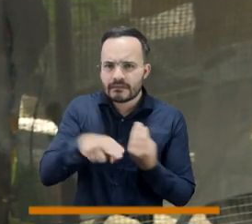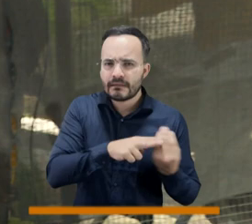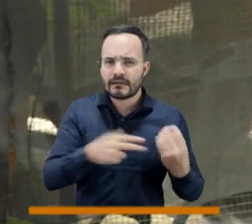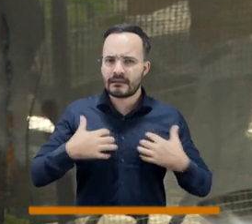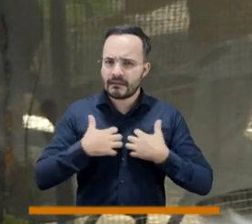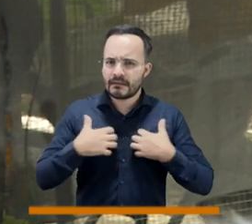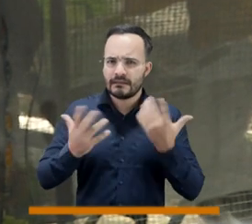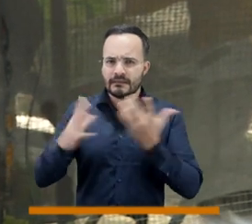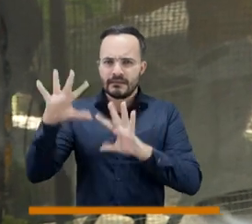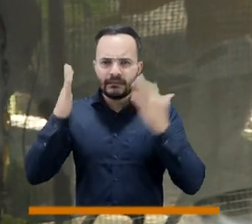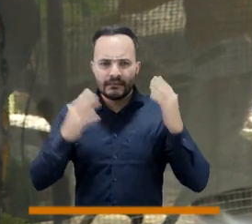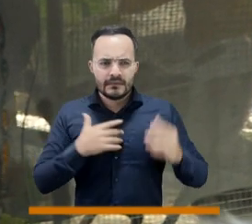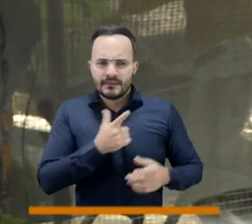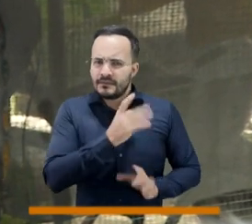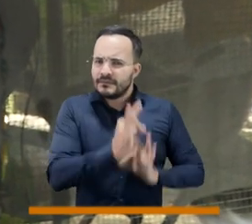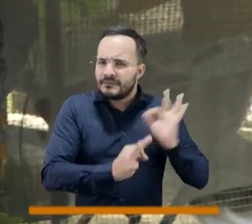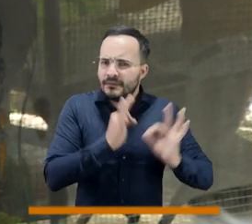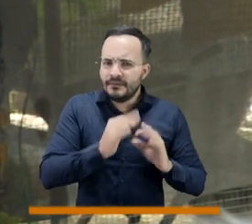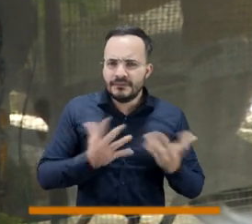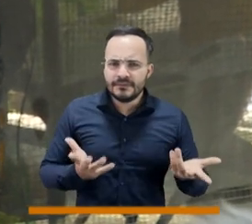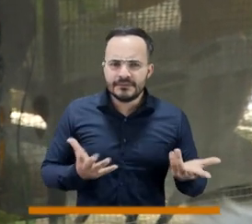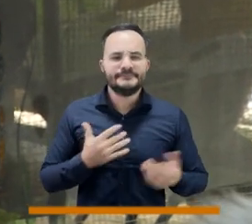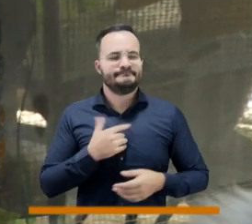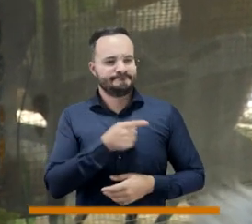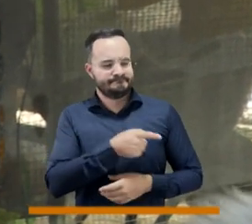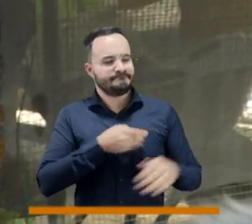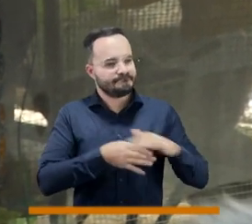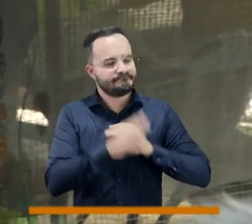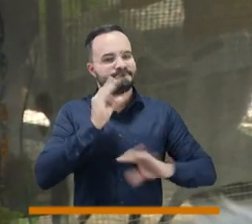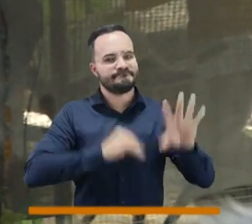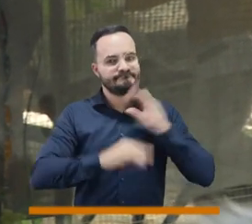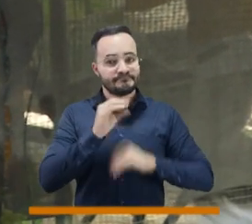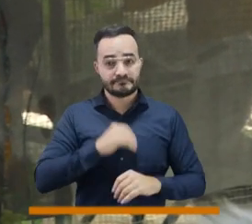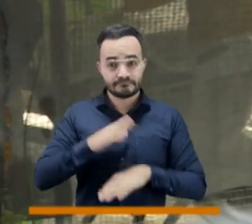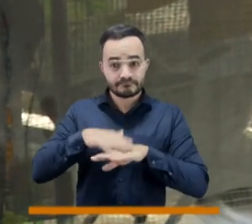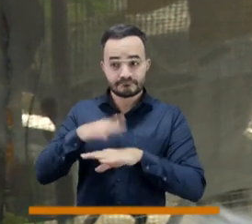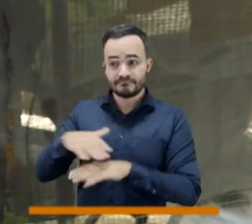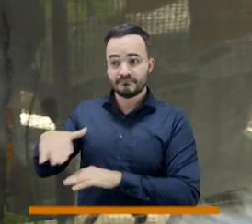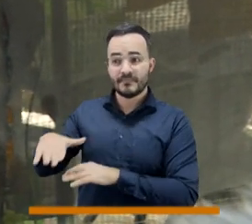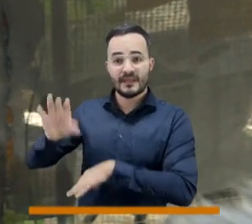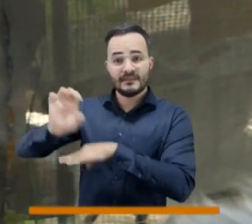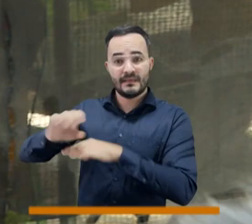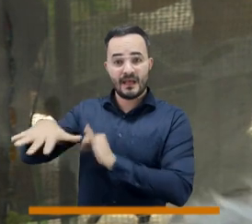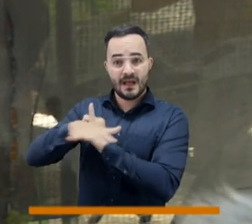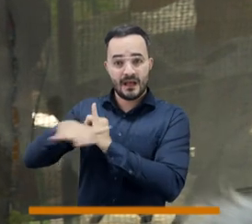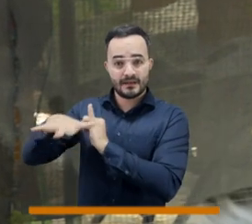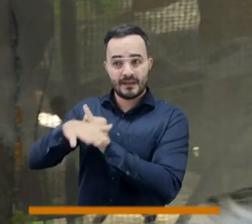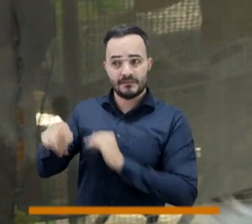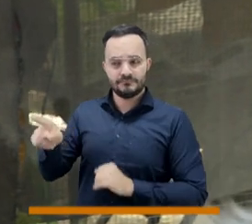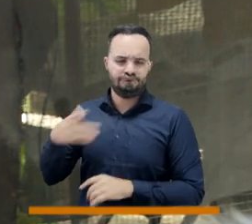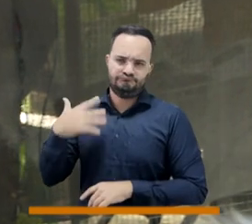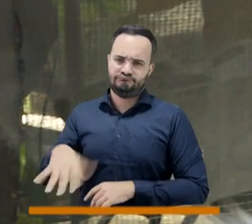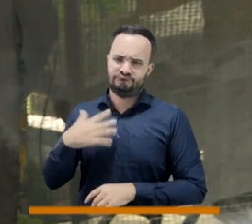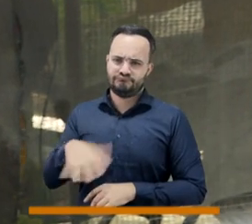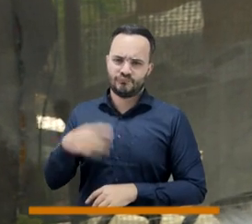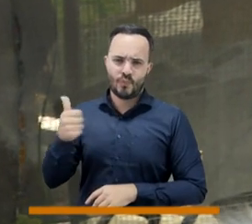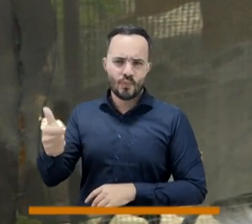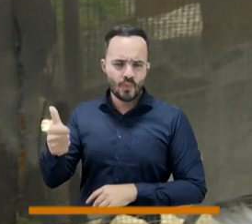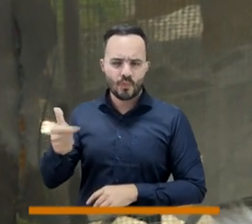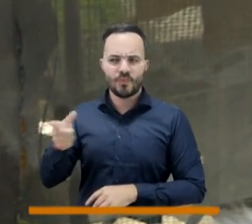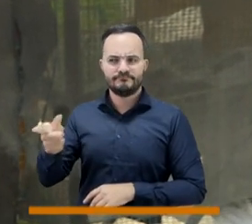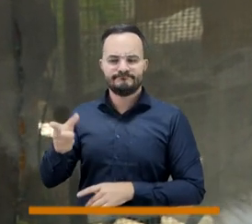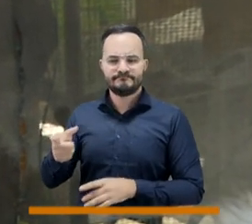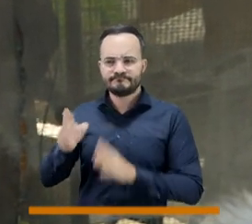que se le da a la fauna silvestre. Lo primero es reconocer en el área metropolitana ese trabajo tan importante que está